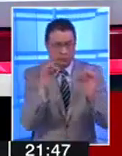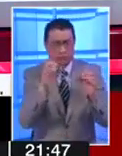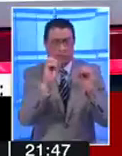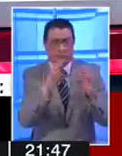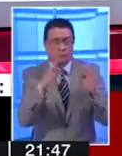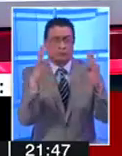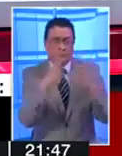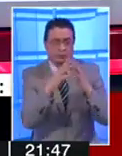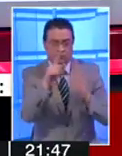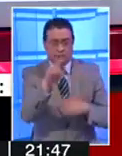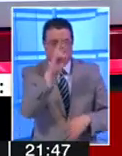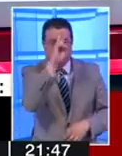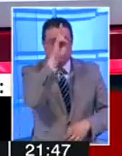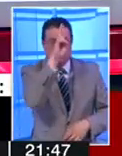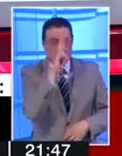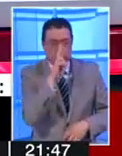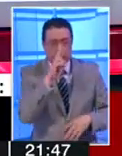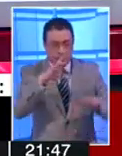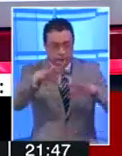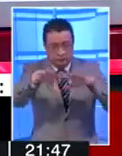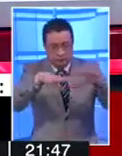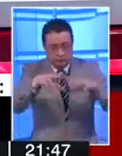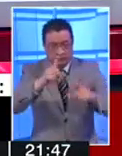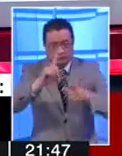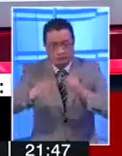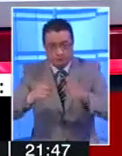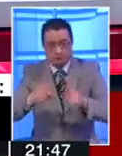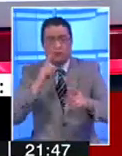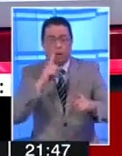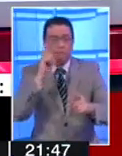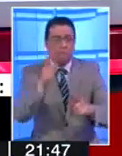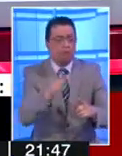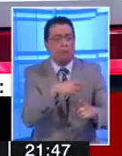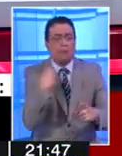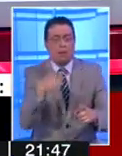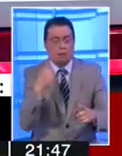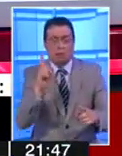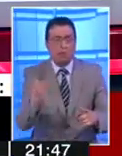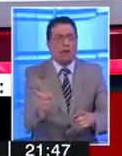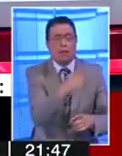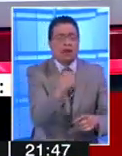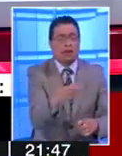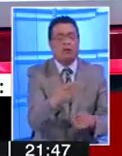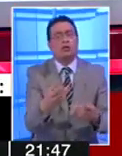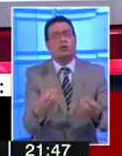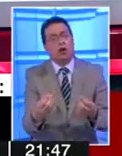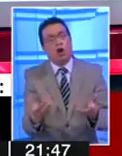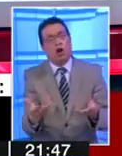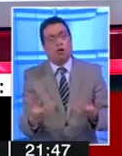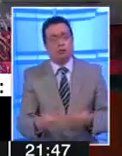ellos estuvieron en un rol organizativo de la represión que se provocó durante la dictadura?